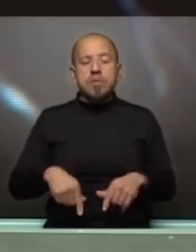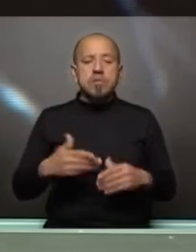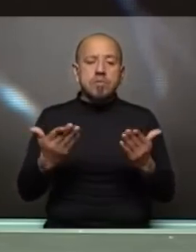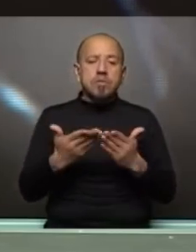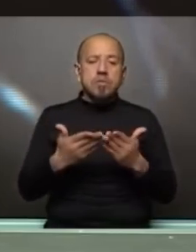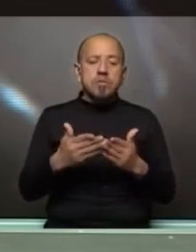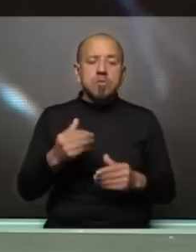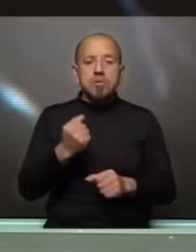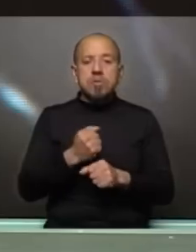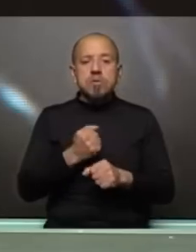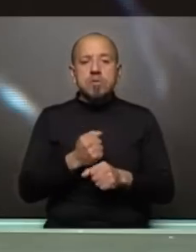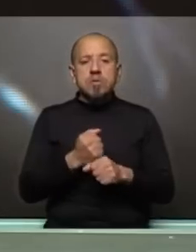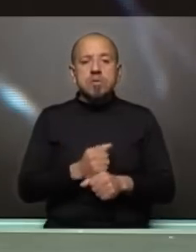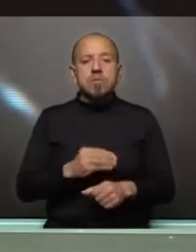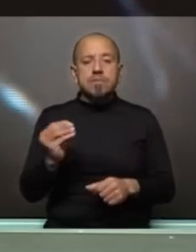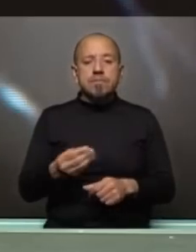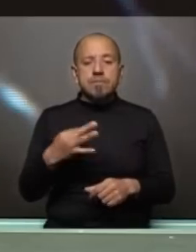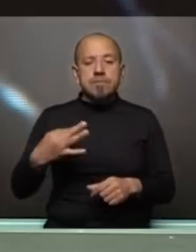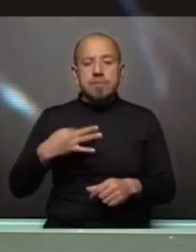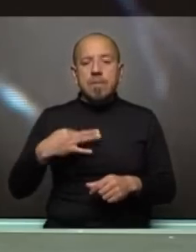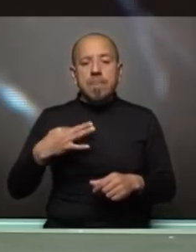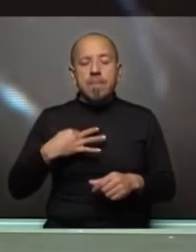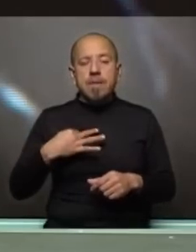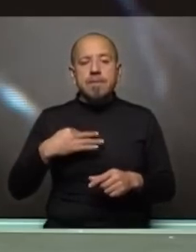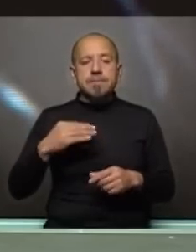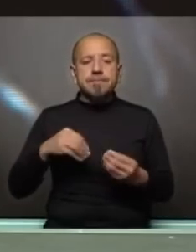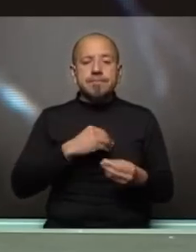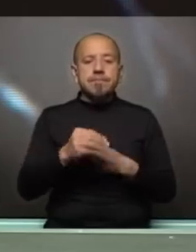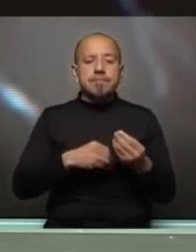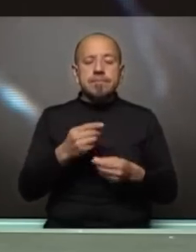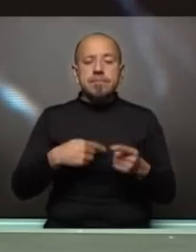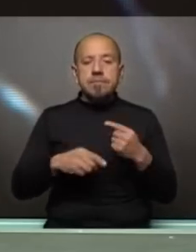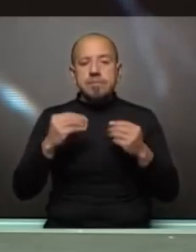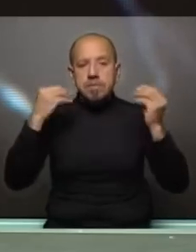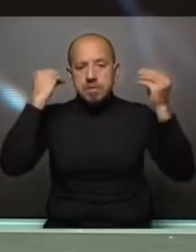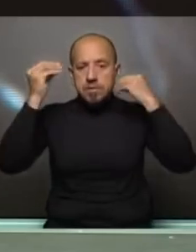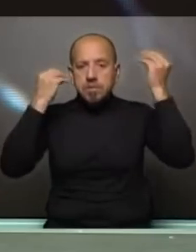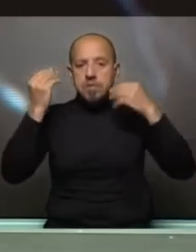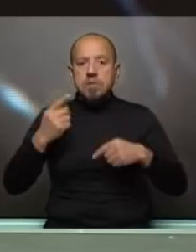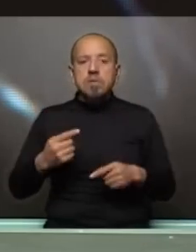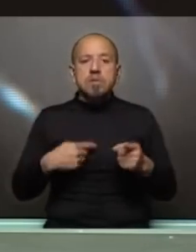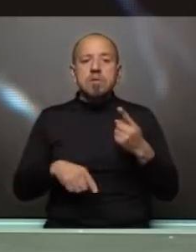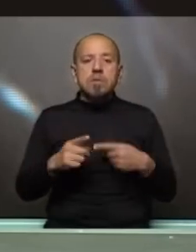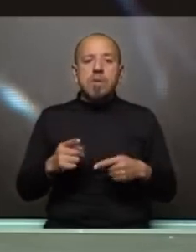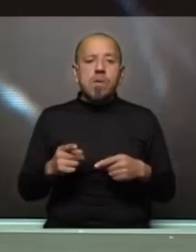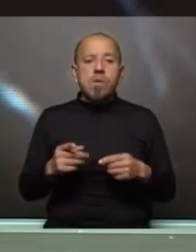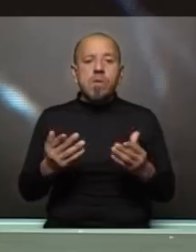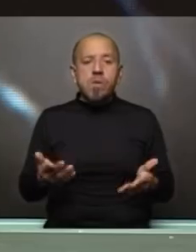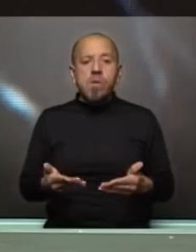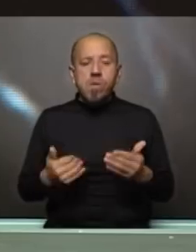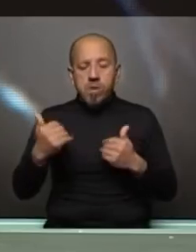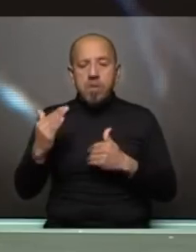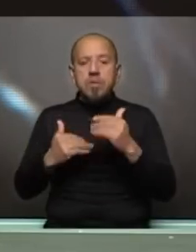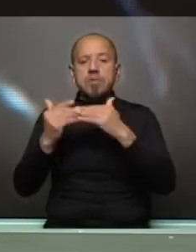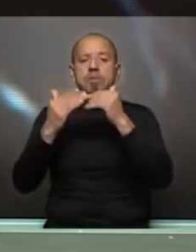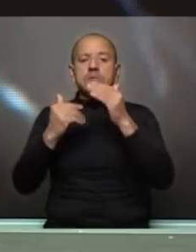pierde trabajar que pierde tener una vida hacia adelante construir una familia y eso nos preocupa O sea que la construcción ciudadana